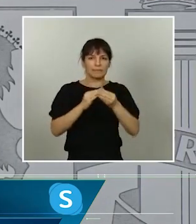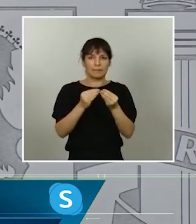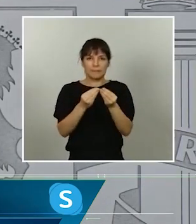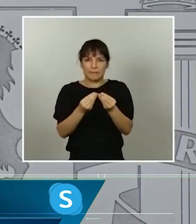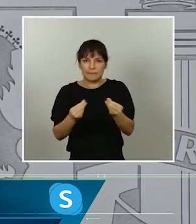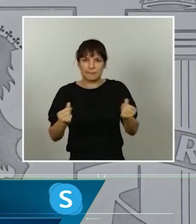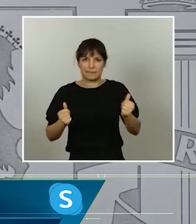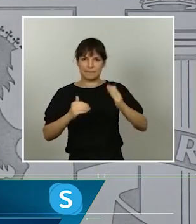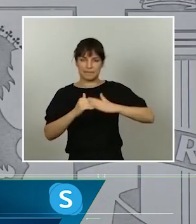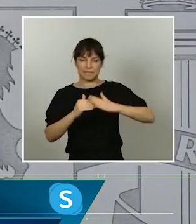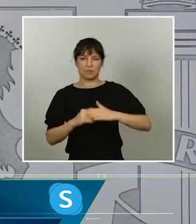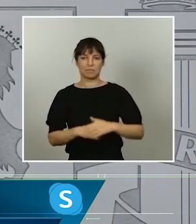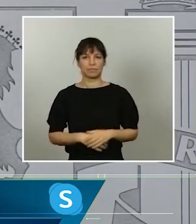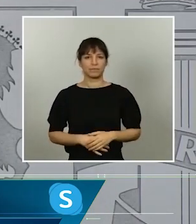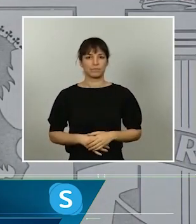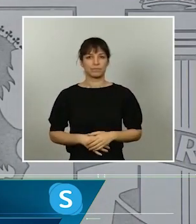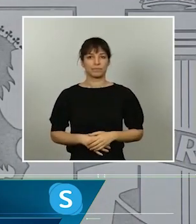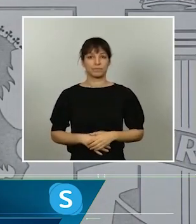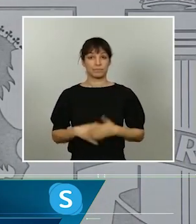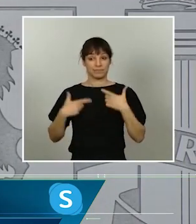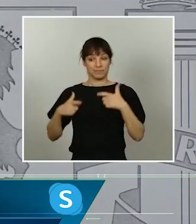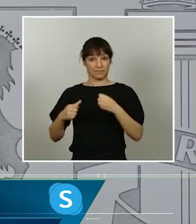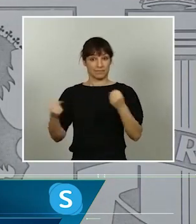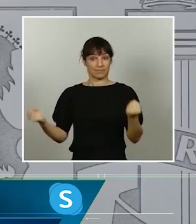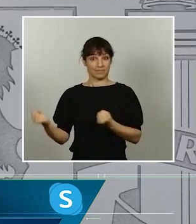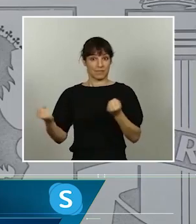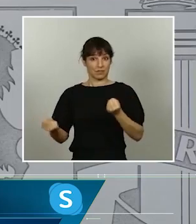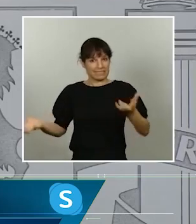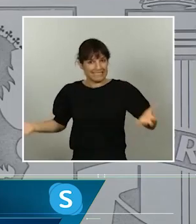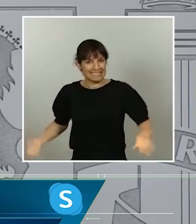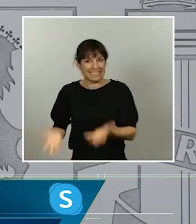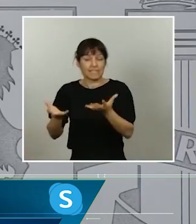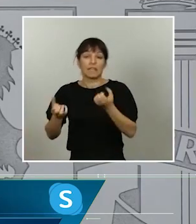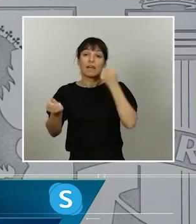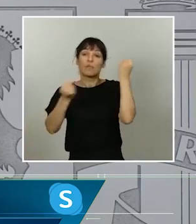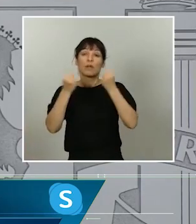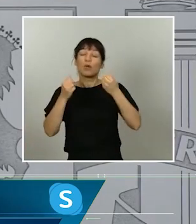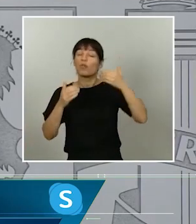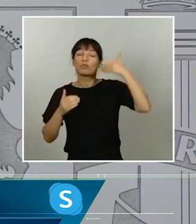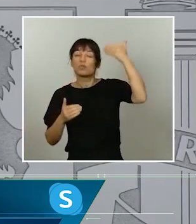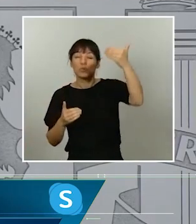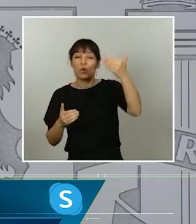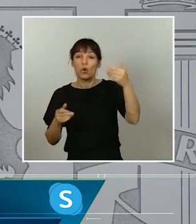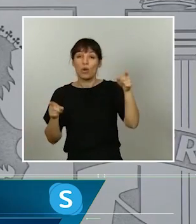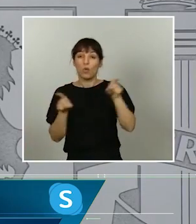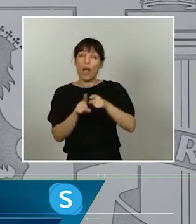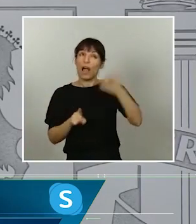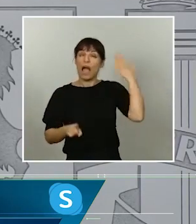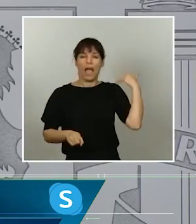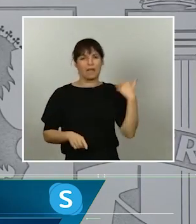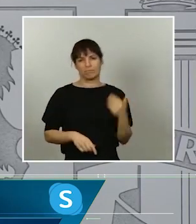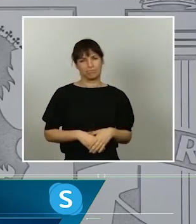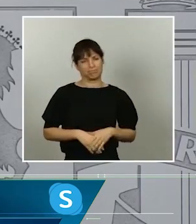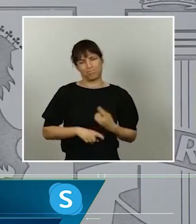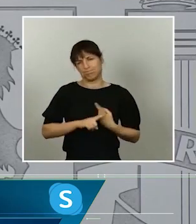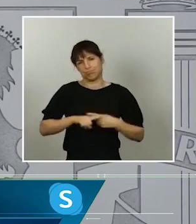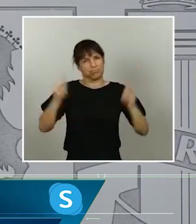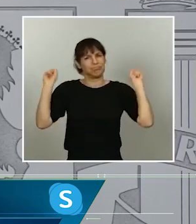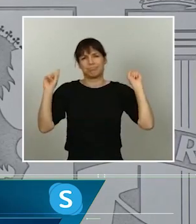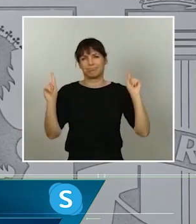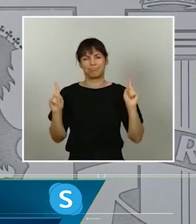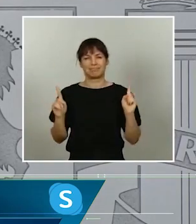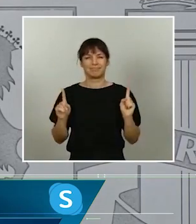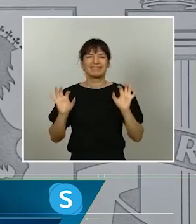decíamos el doble o hasta el triple que la media europea o incluso en la época de mariano rajoy